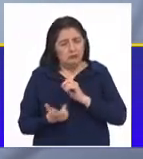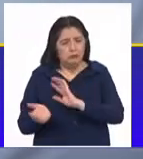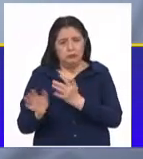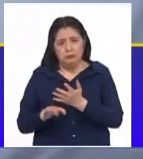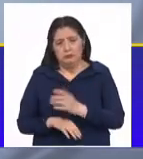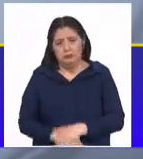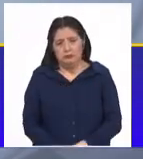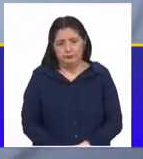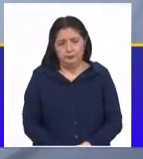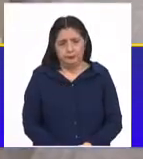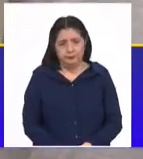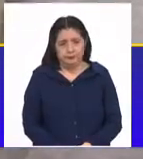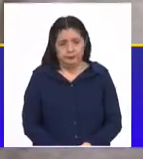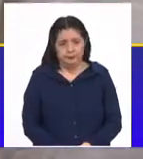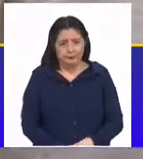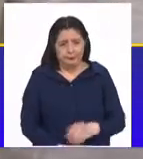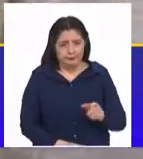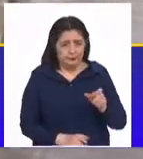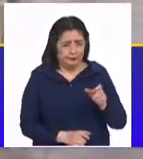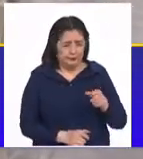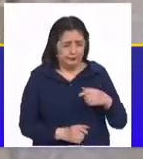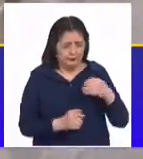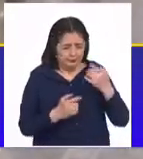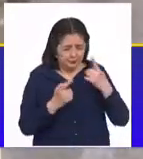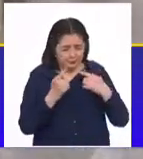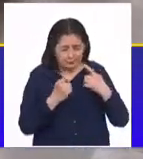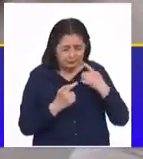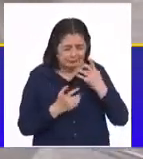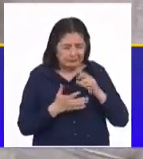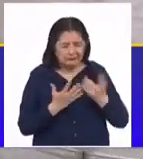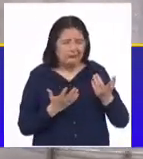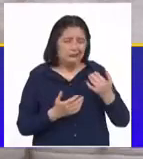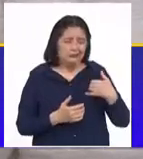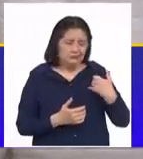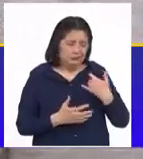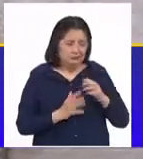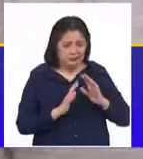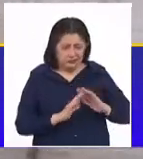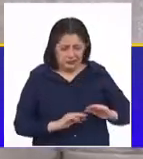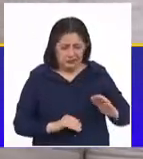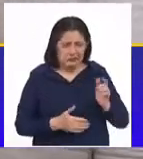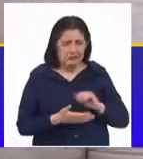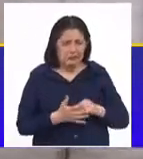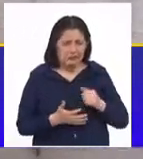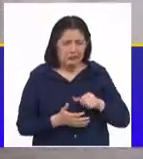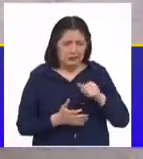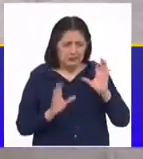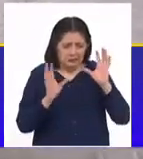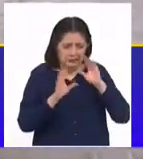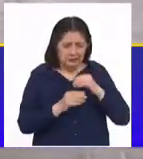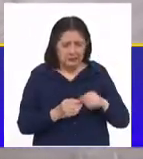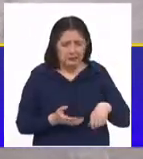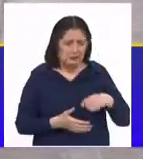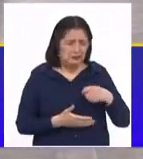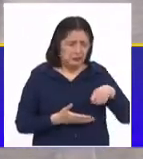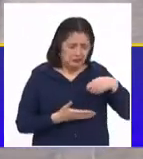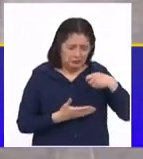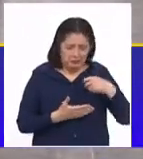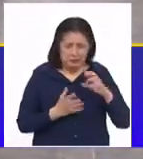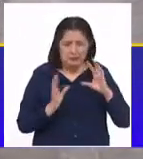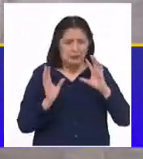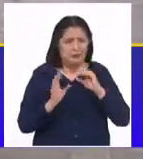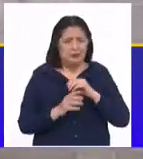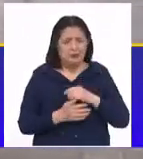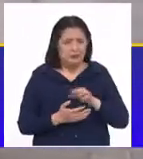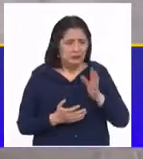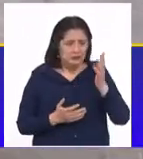camino. Un muchacho tranquilo. Anoche nomás he compartido la cena con él.